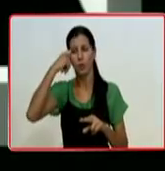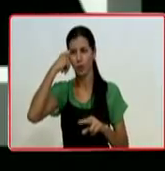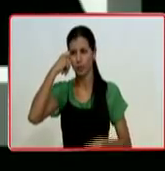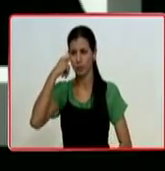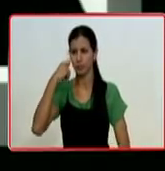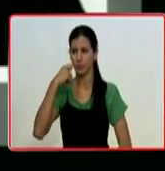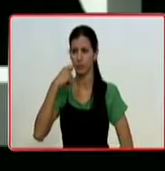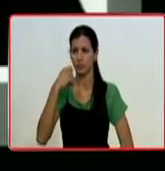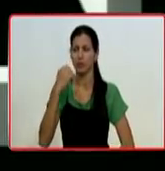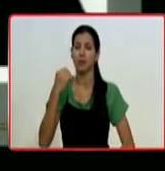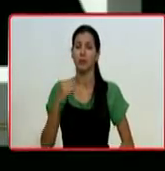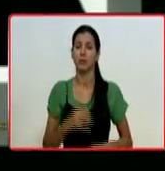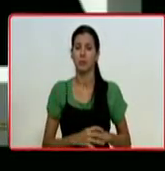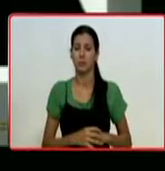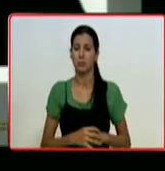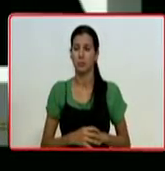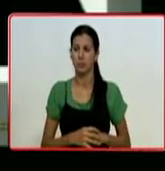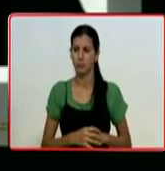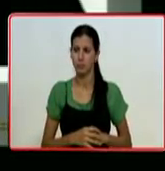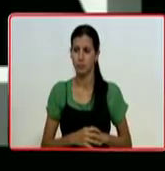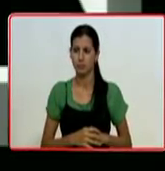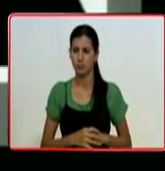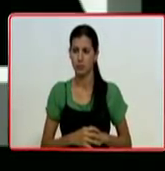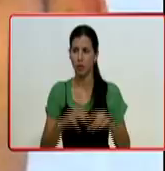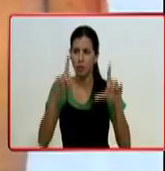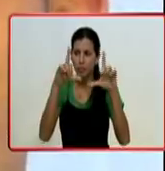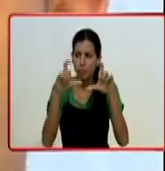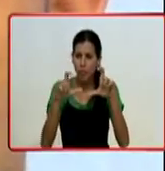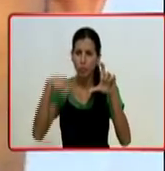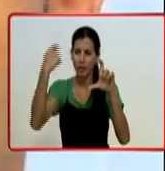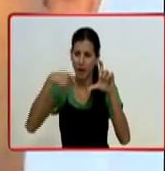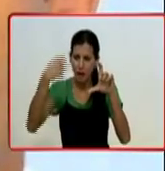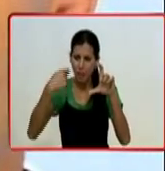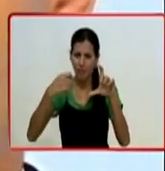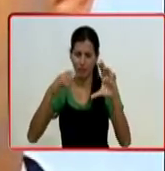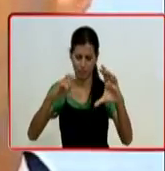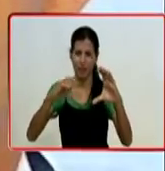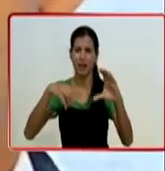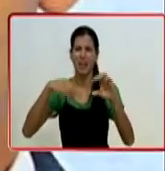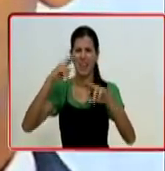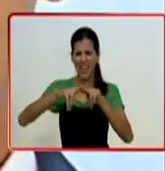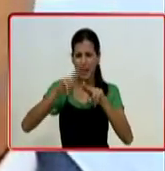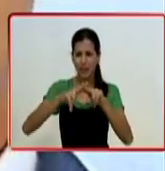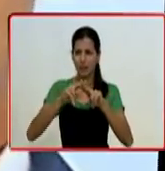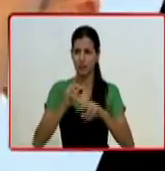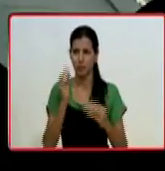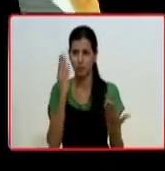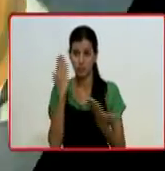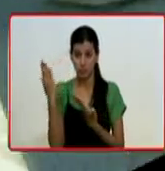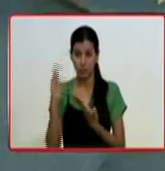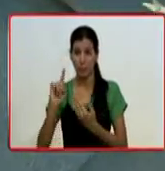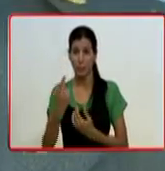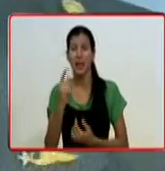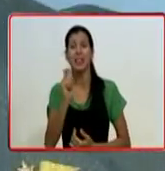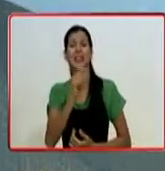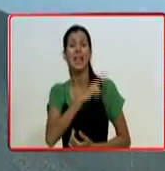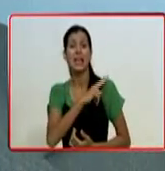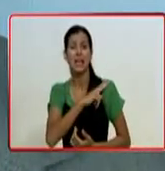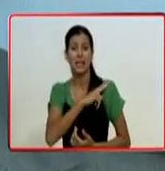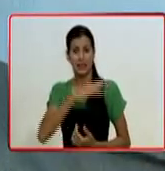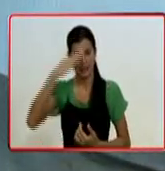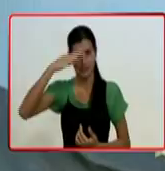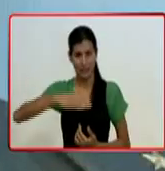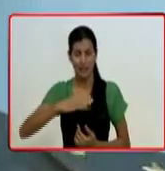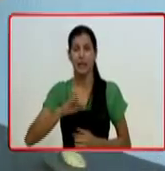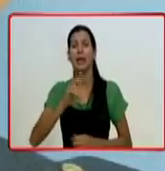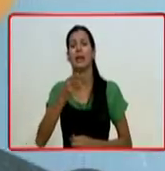cámara portátil. Tomó fotos y la veo. Del video mencionado por Lugo, el primer teniente Henry Salazar